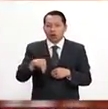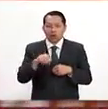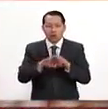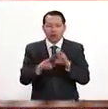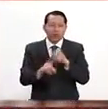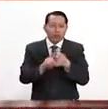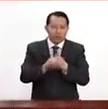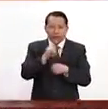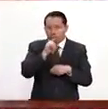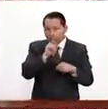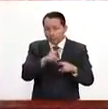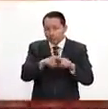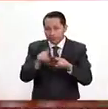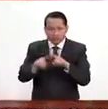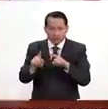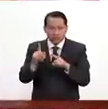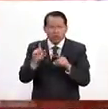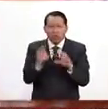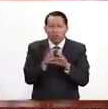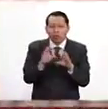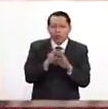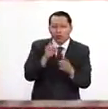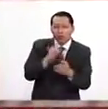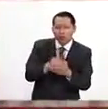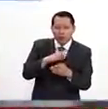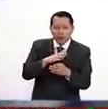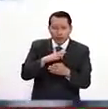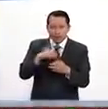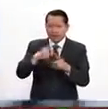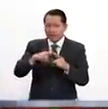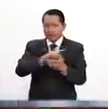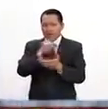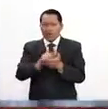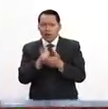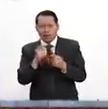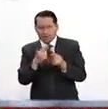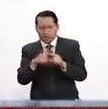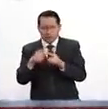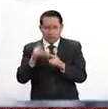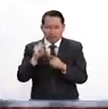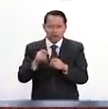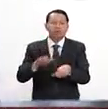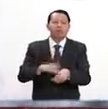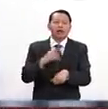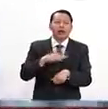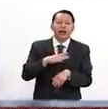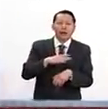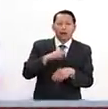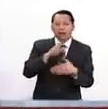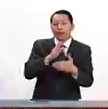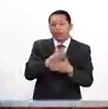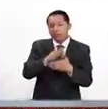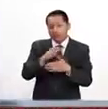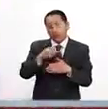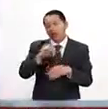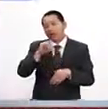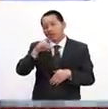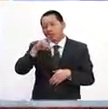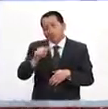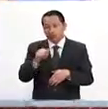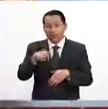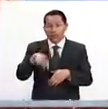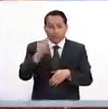la investigación de ese escándalo no fue necesariamente porque se cometieron delitos inicialmente, aunque en este caso fue un allanamiento a los cuarteles del Partido Demócrata, sino